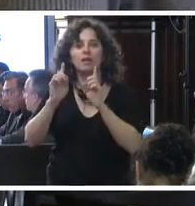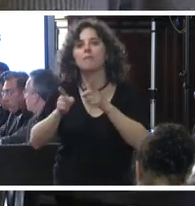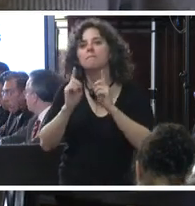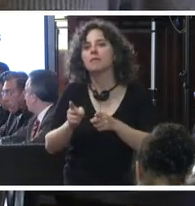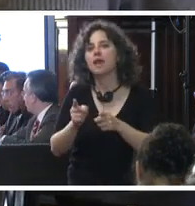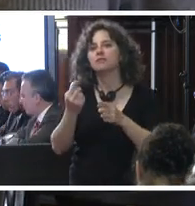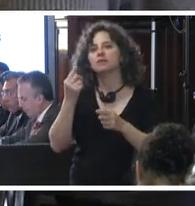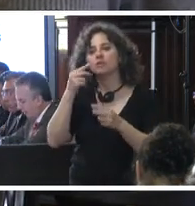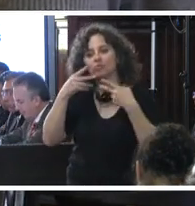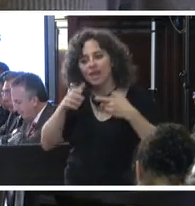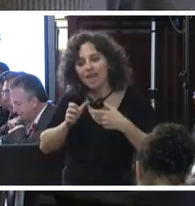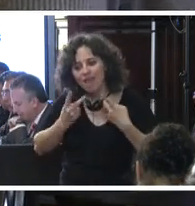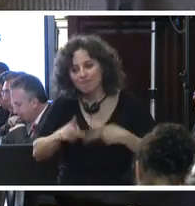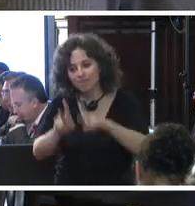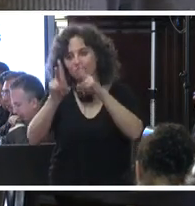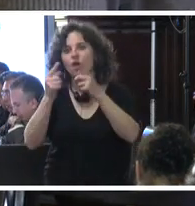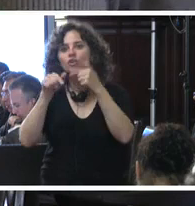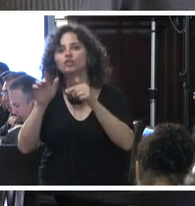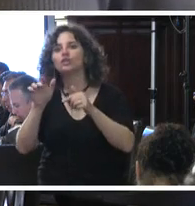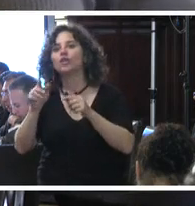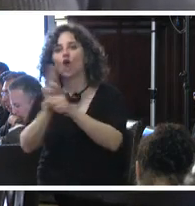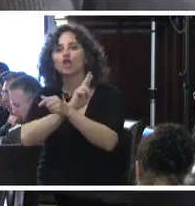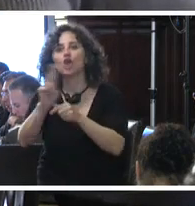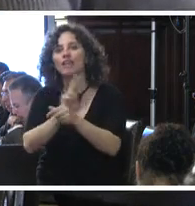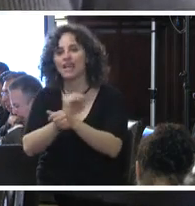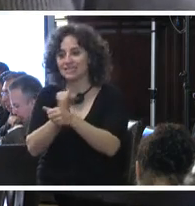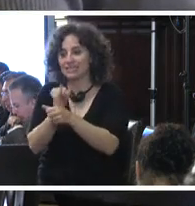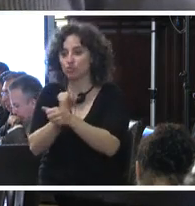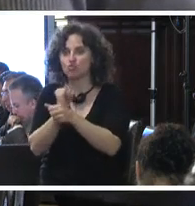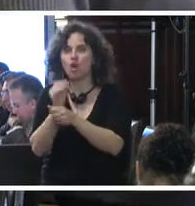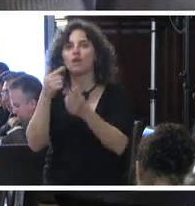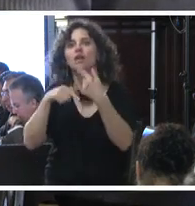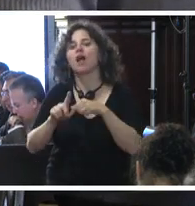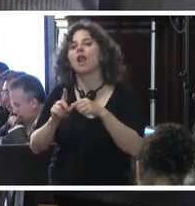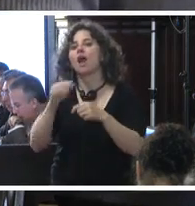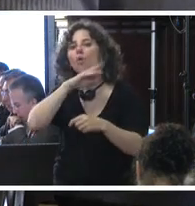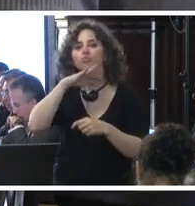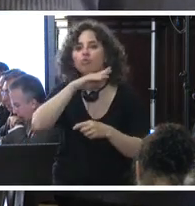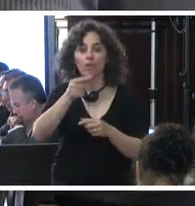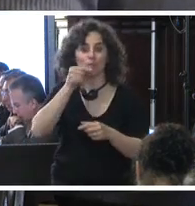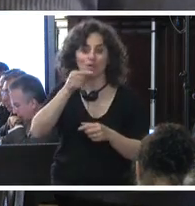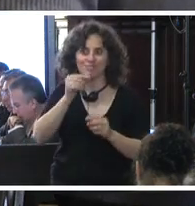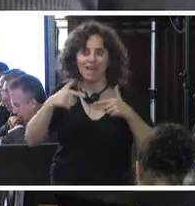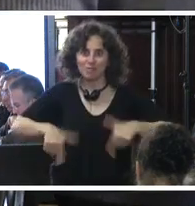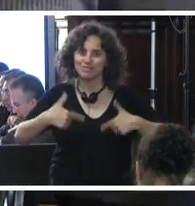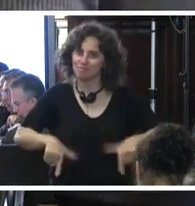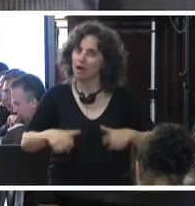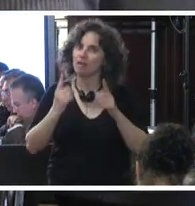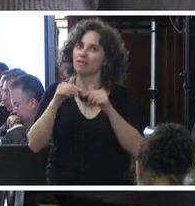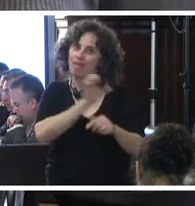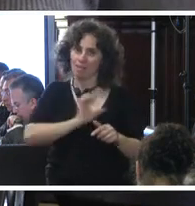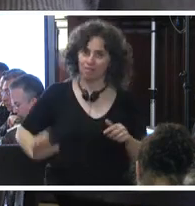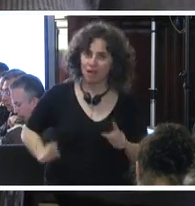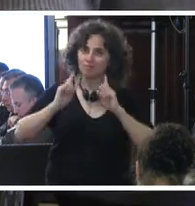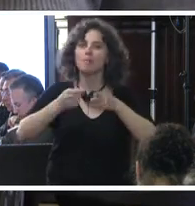también su estrategia hacia la toma de control de las instituciones a través de la corrupción de las policías municipales y estatales